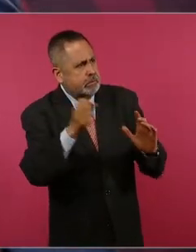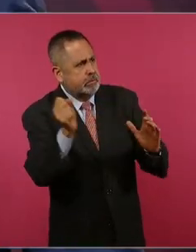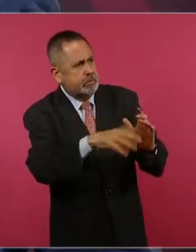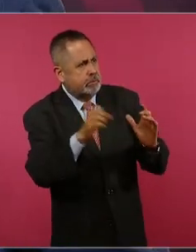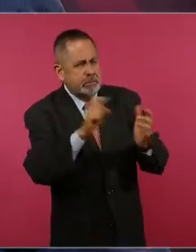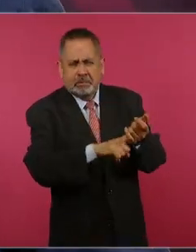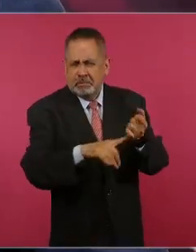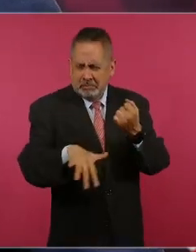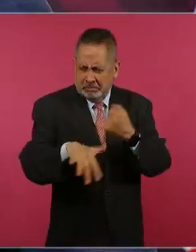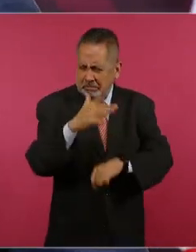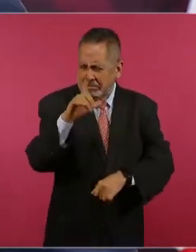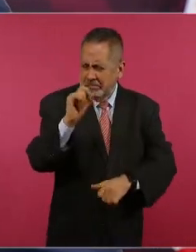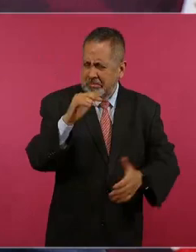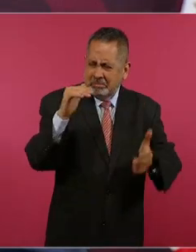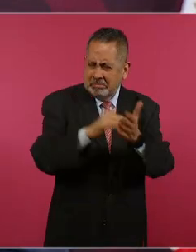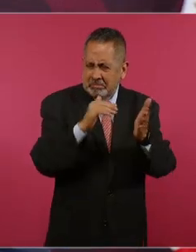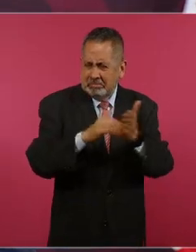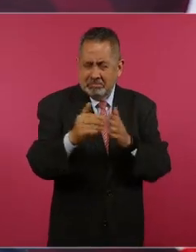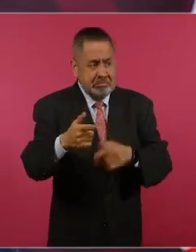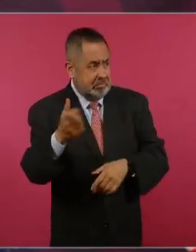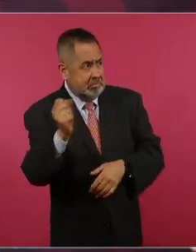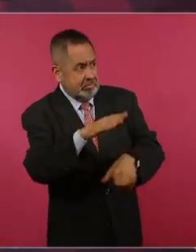de 15, 20 mil millones